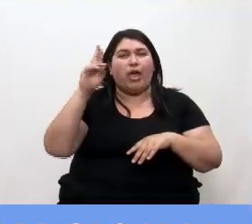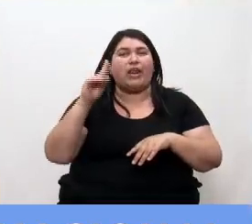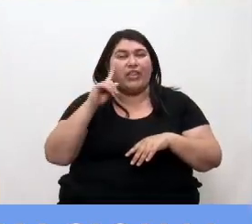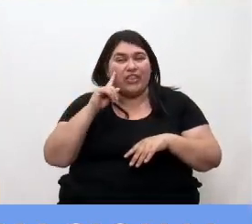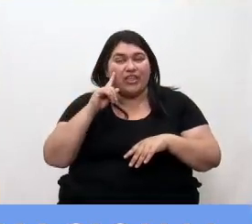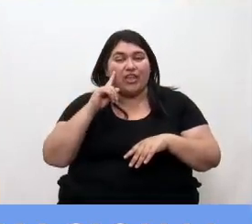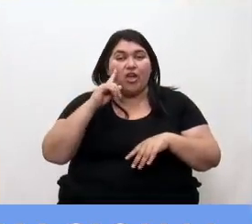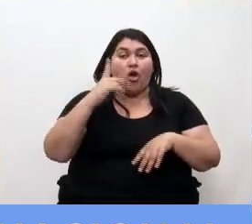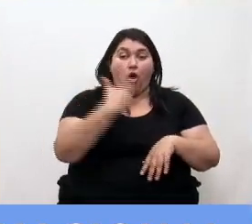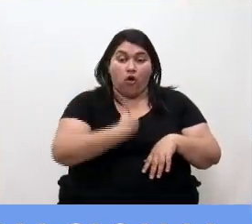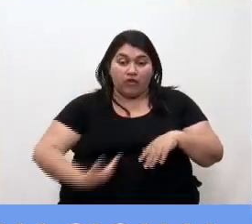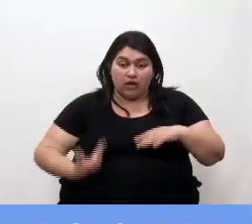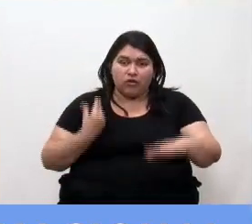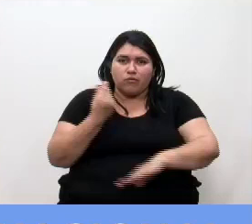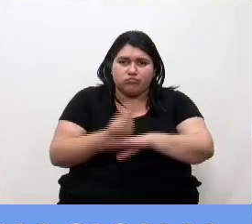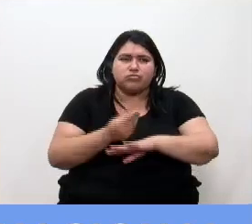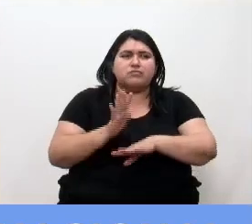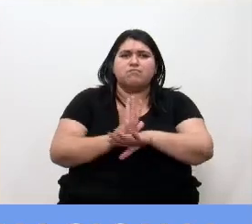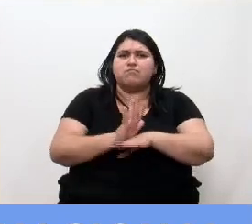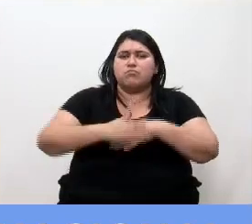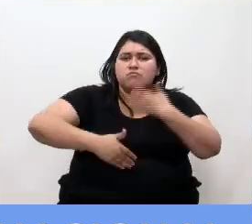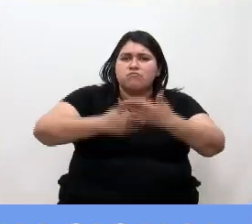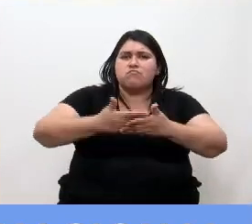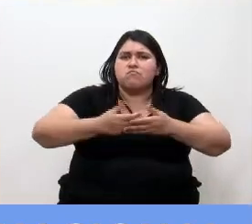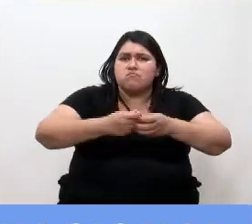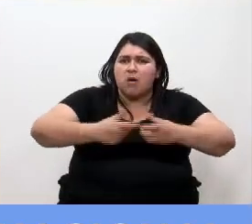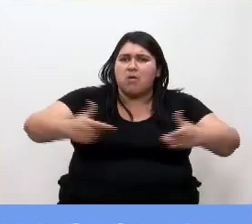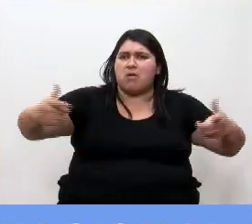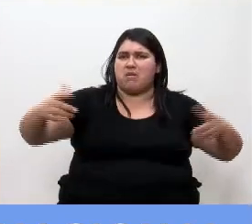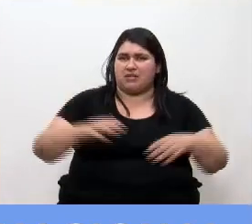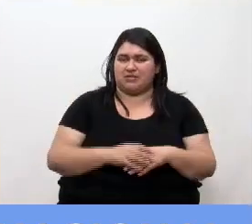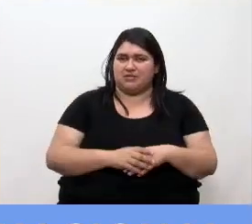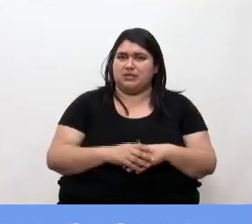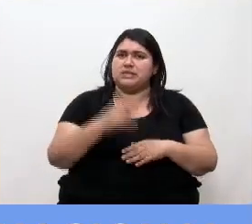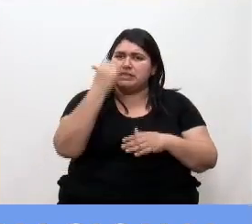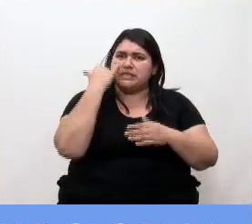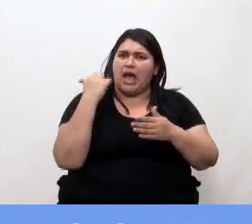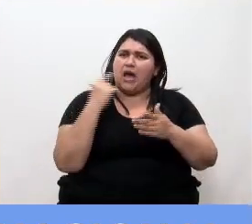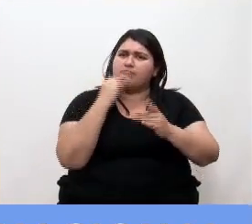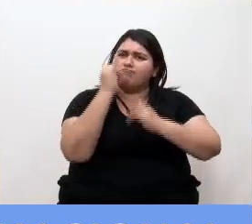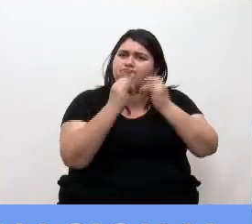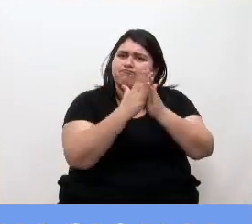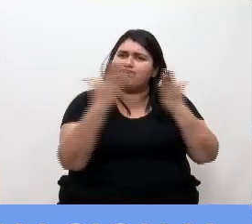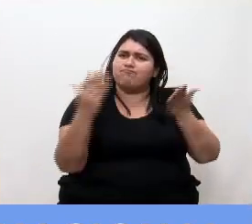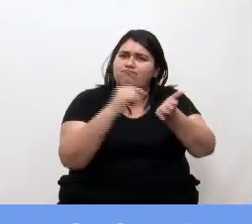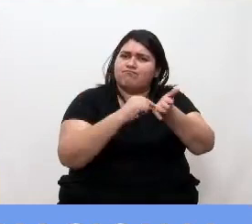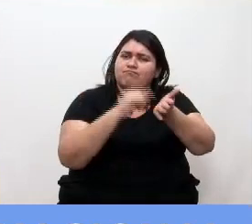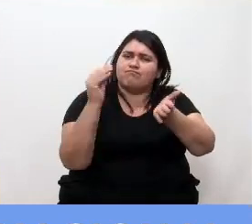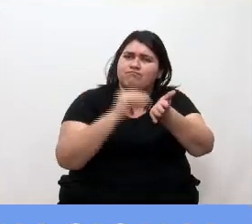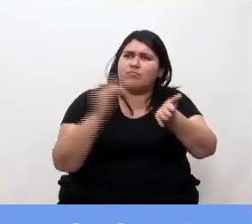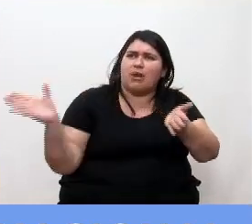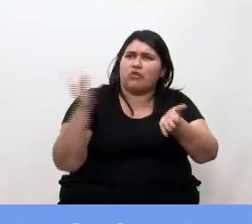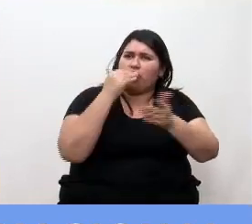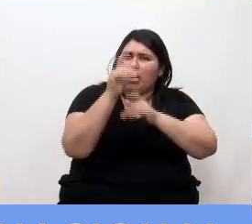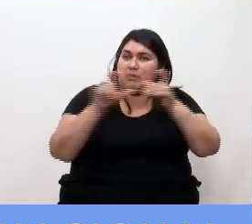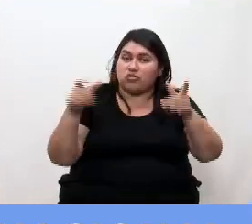y en nuestra y en nuestra constitución en preámbulos ya se incorporaba para todos los hombres del mundo que